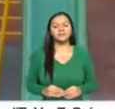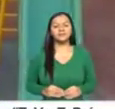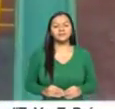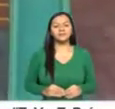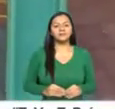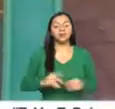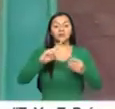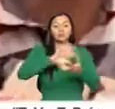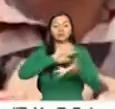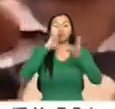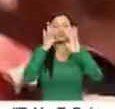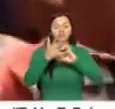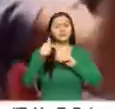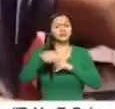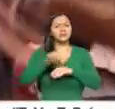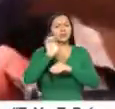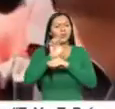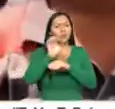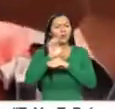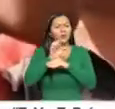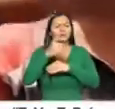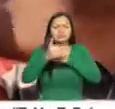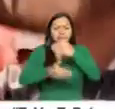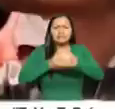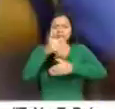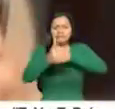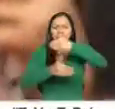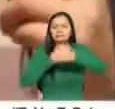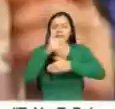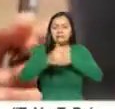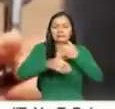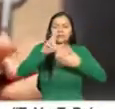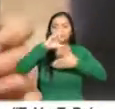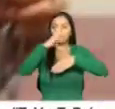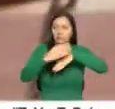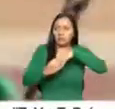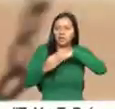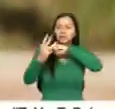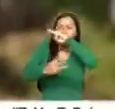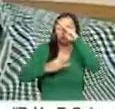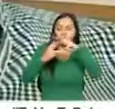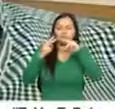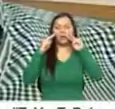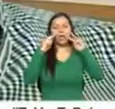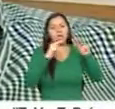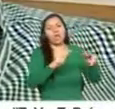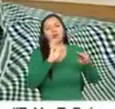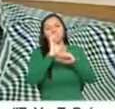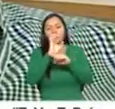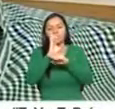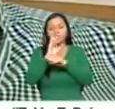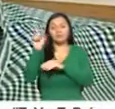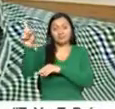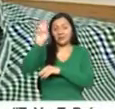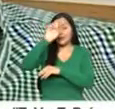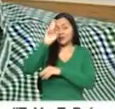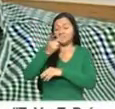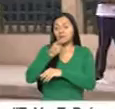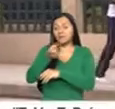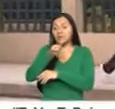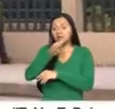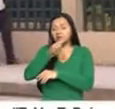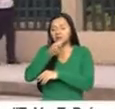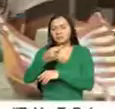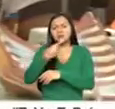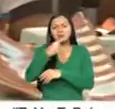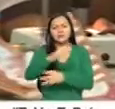La transformación que vive el Ecuador sigue siendo reconocida en el mundo. El periodista dominicano Ricardo Nieves se refirió a este